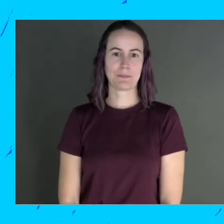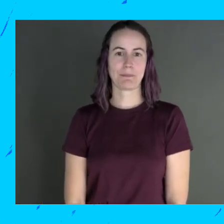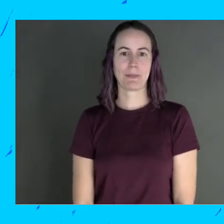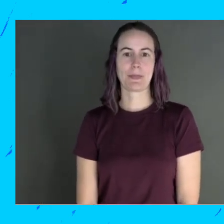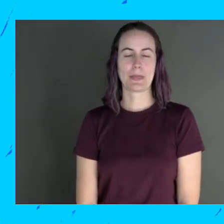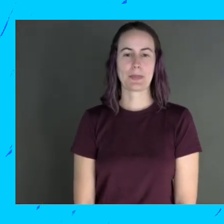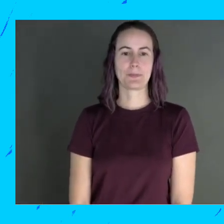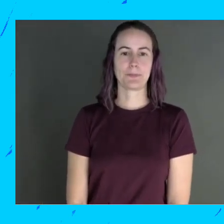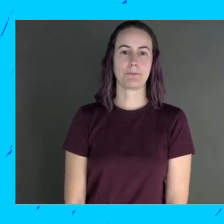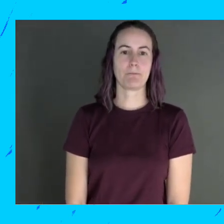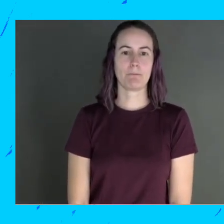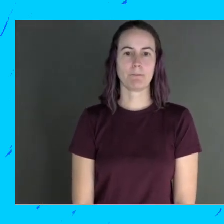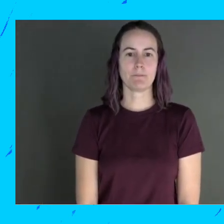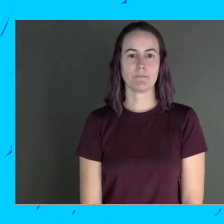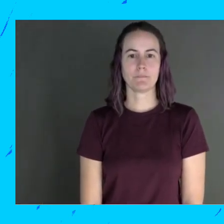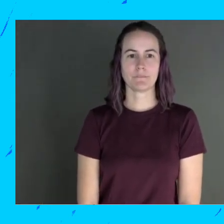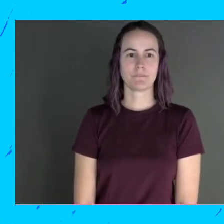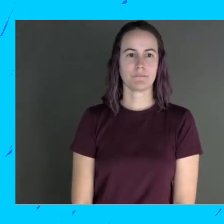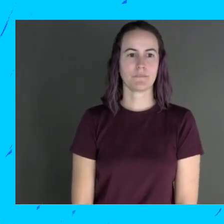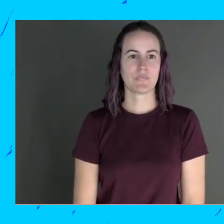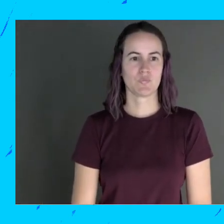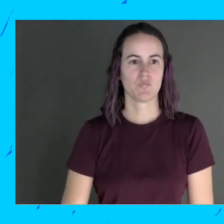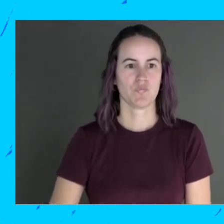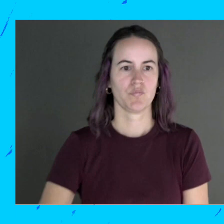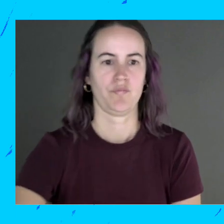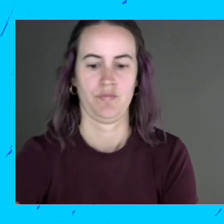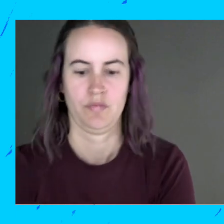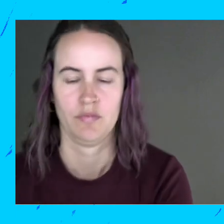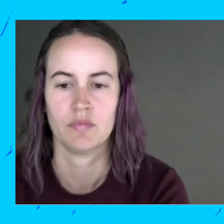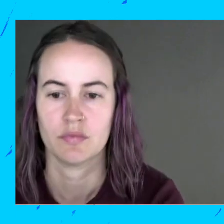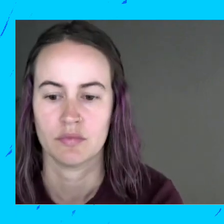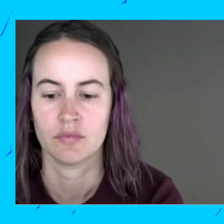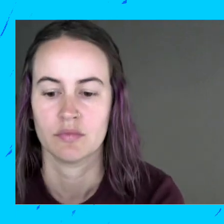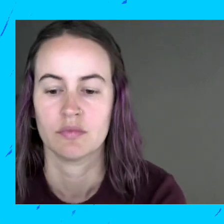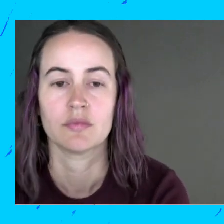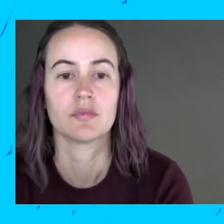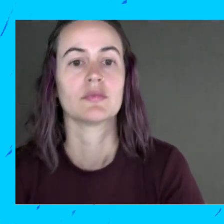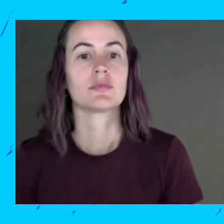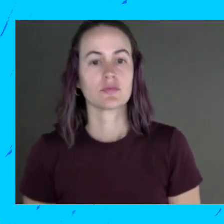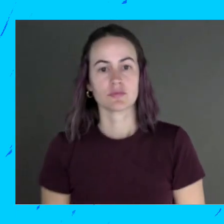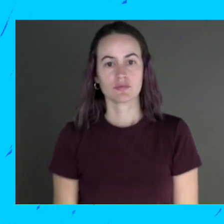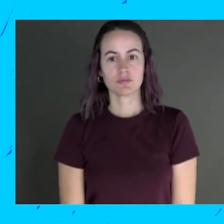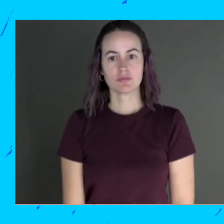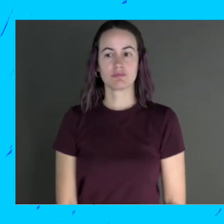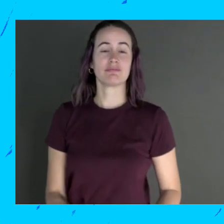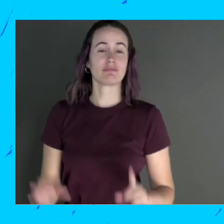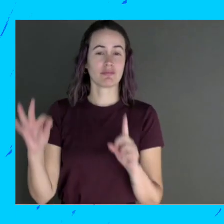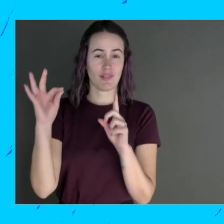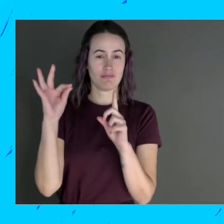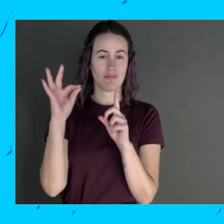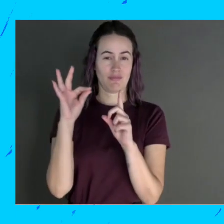Pakistán es el quinto país de población del mundo.